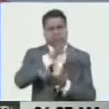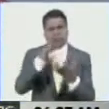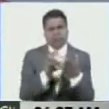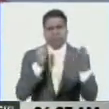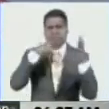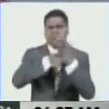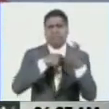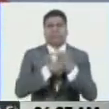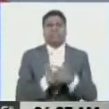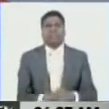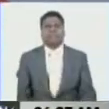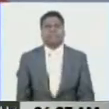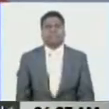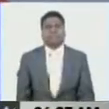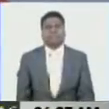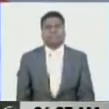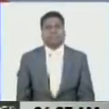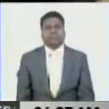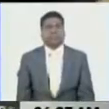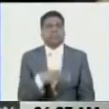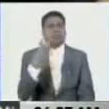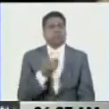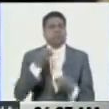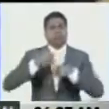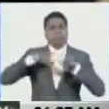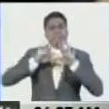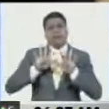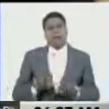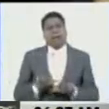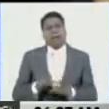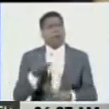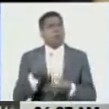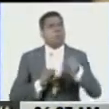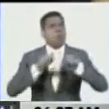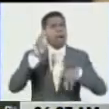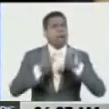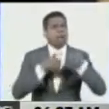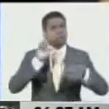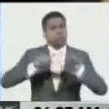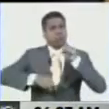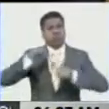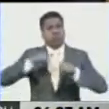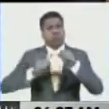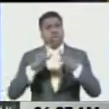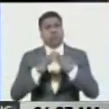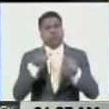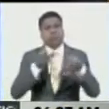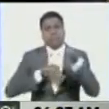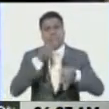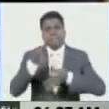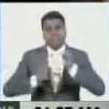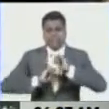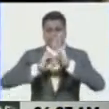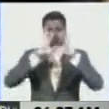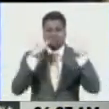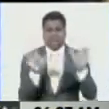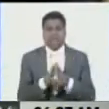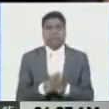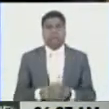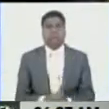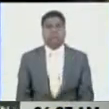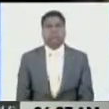imperial. Yo ¿cómo frenarla, decir, ministro? ¿Cómo frenarla? Tomando en cuenta de que muchas personas todavía dudan de que todo eso que explica usted es cierto, sobre todo la